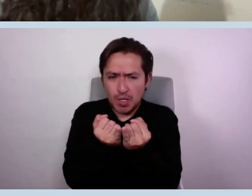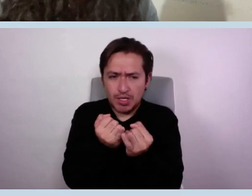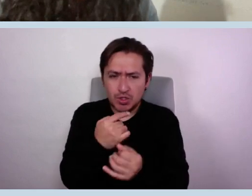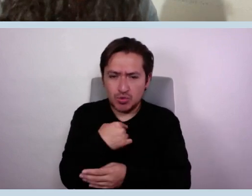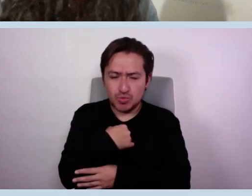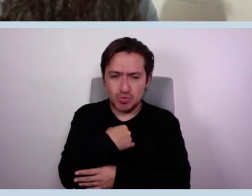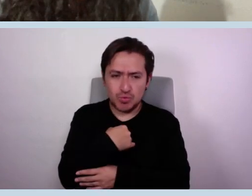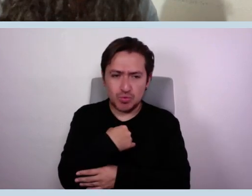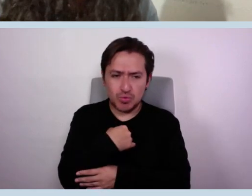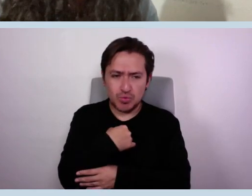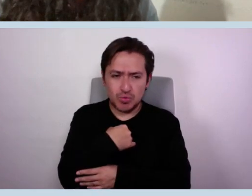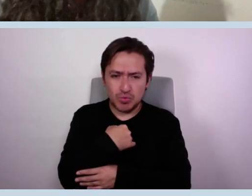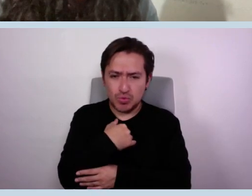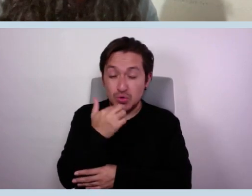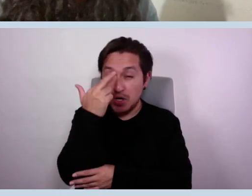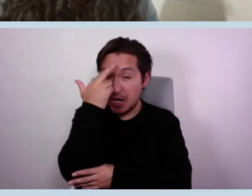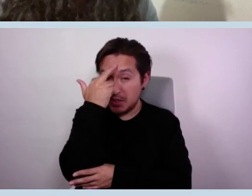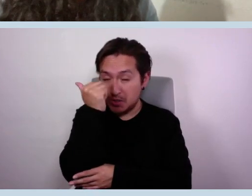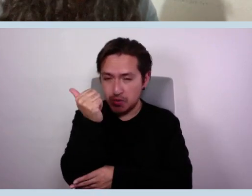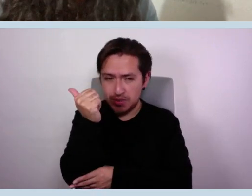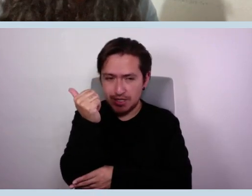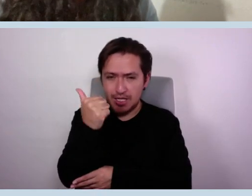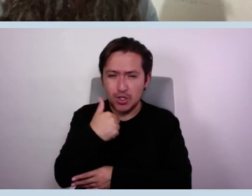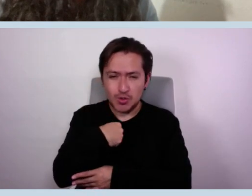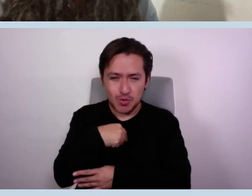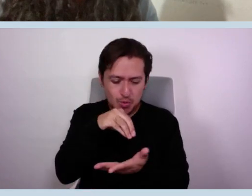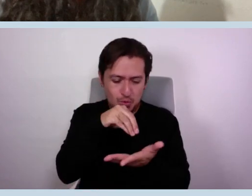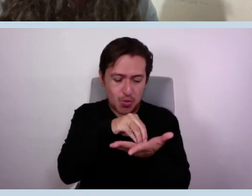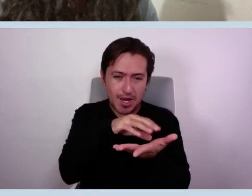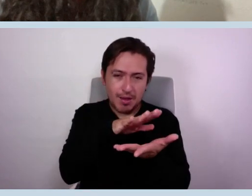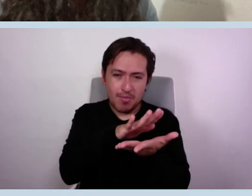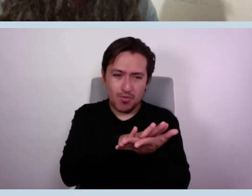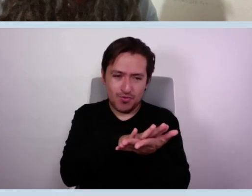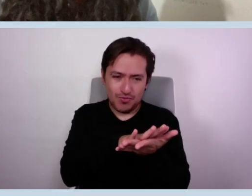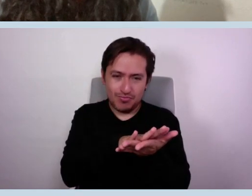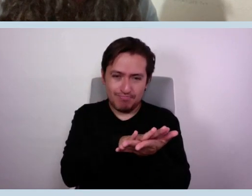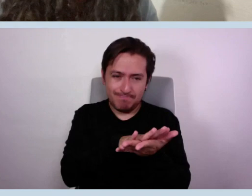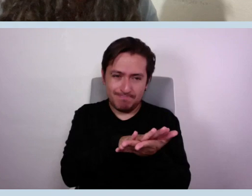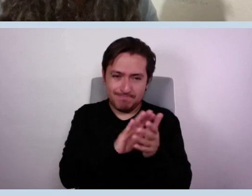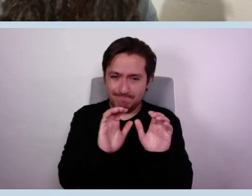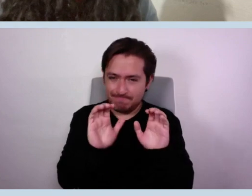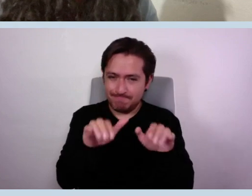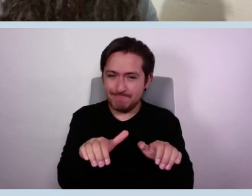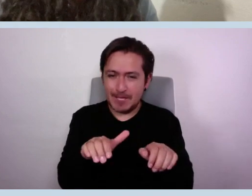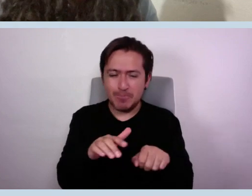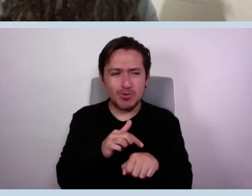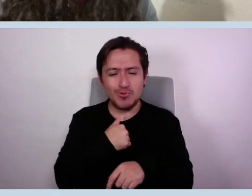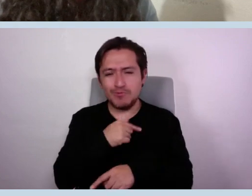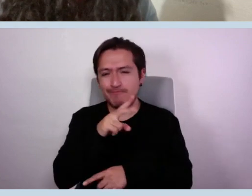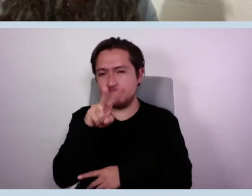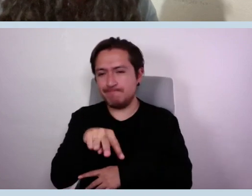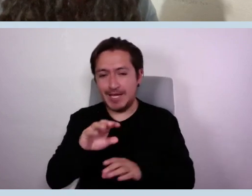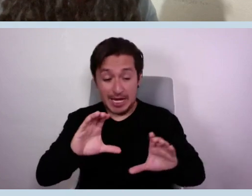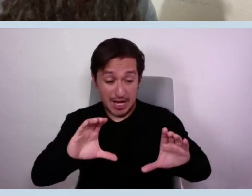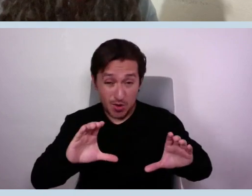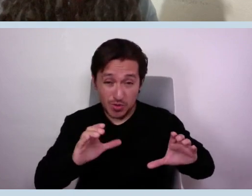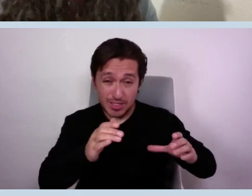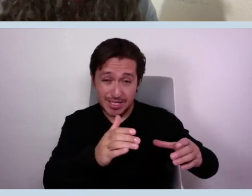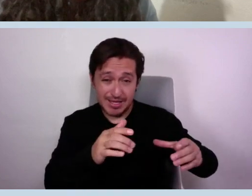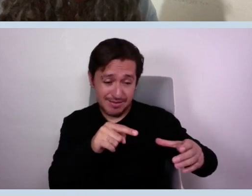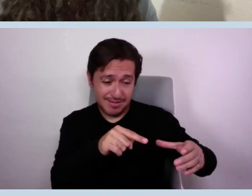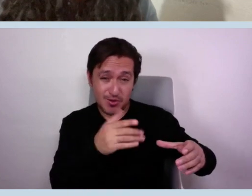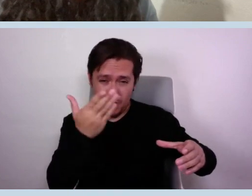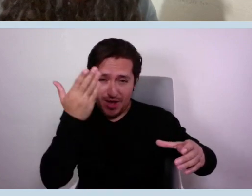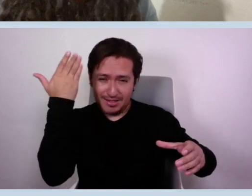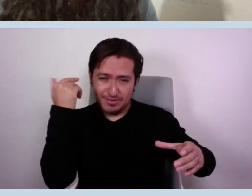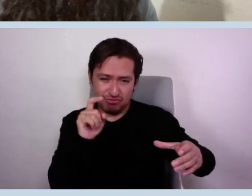una razón por la cual estoy en apuntes es porque le tengo mucho cariño a mi comunidad a la comunidad a la que pertenecí que es la